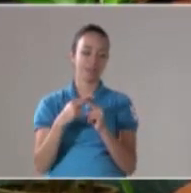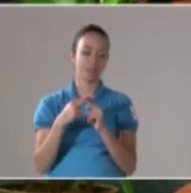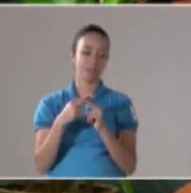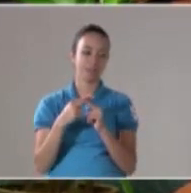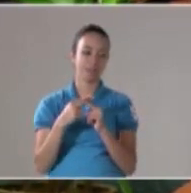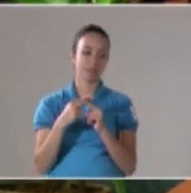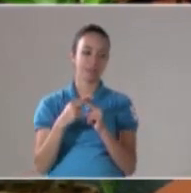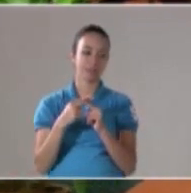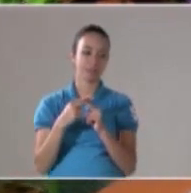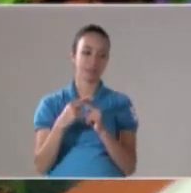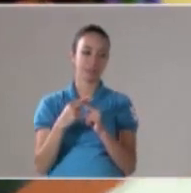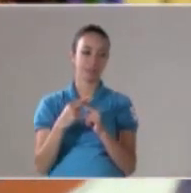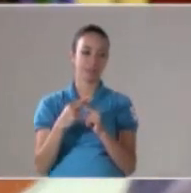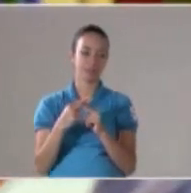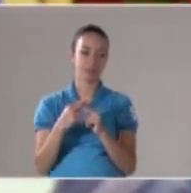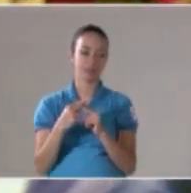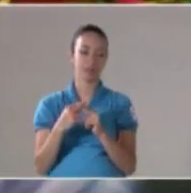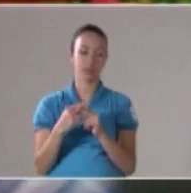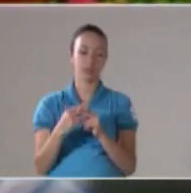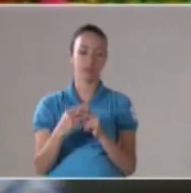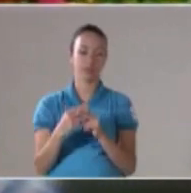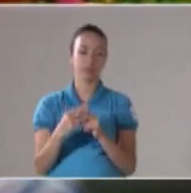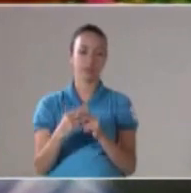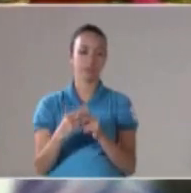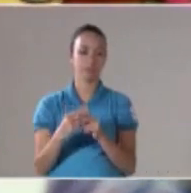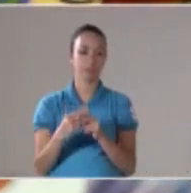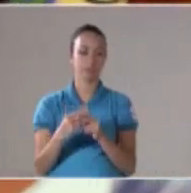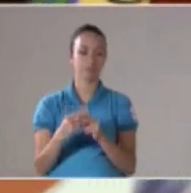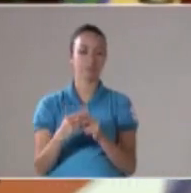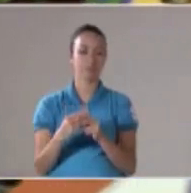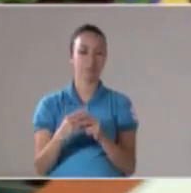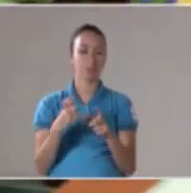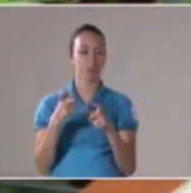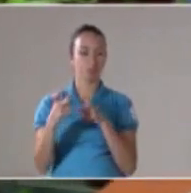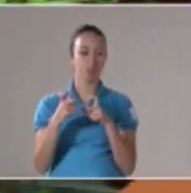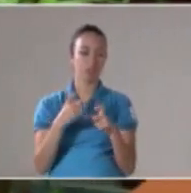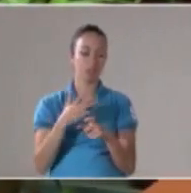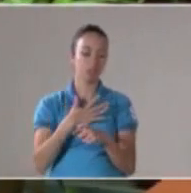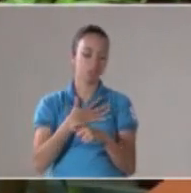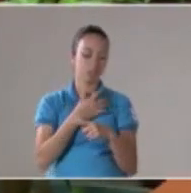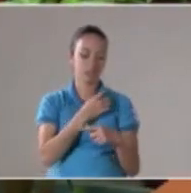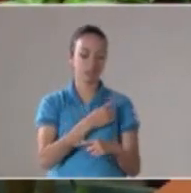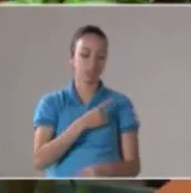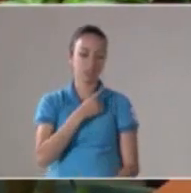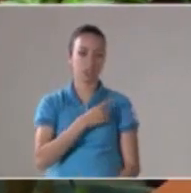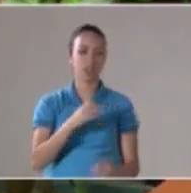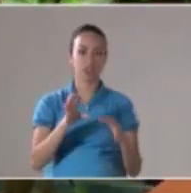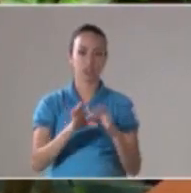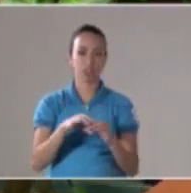Controlé mi deseo de destruirlos. Controlé mi deseo de destruirlos, dice esa versión.